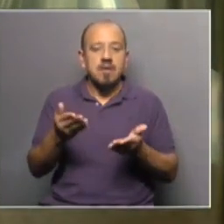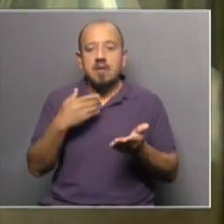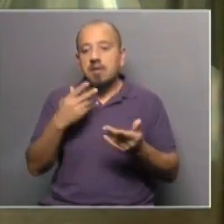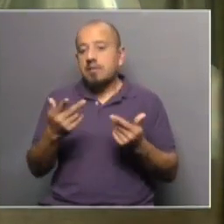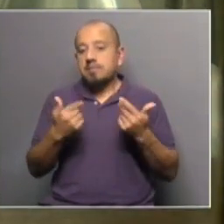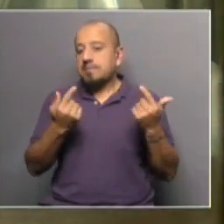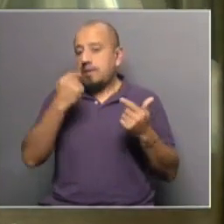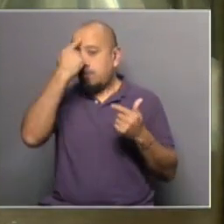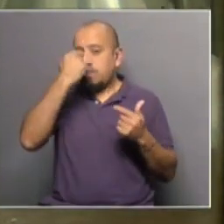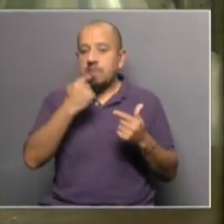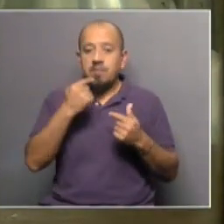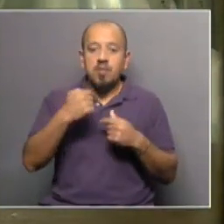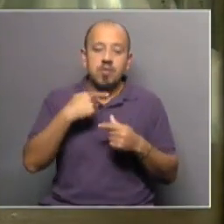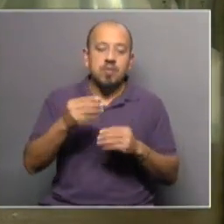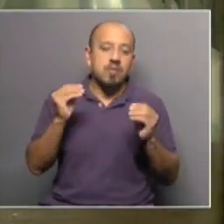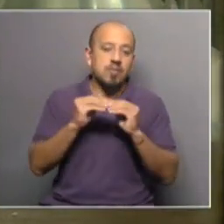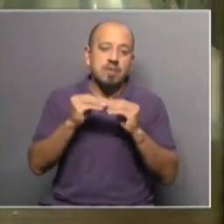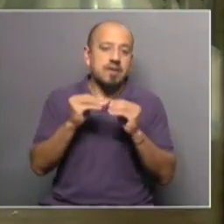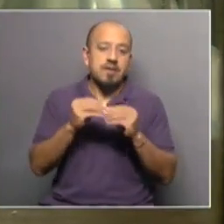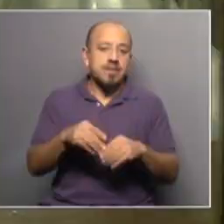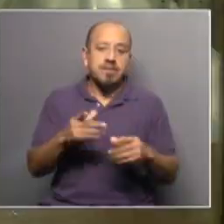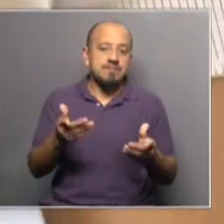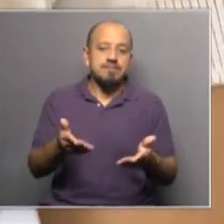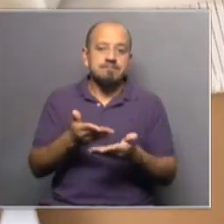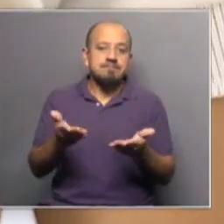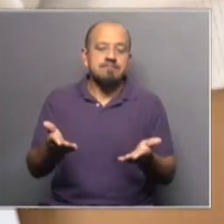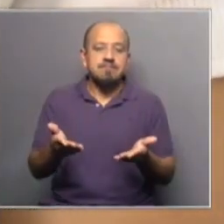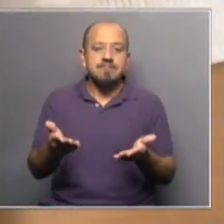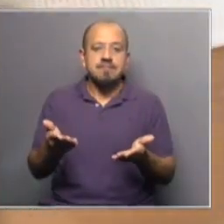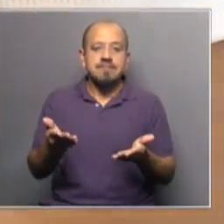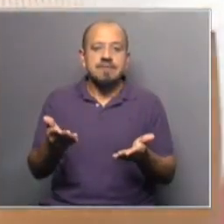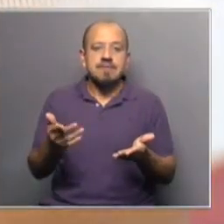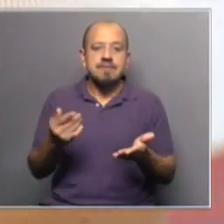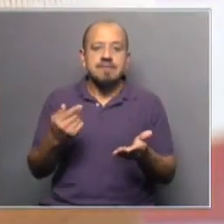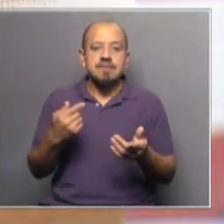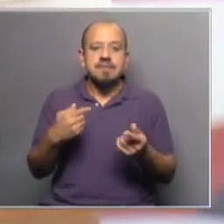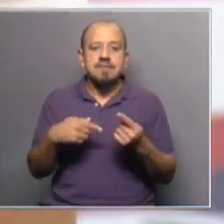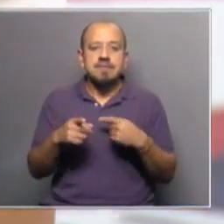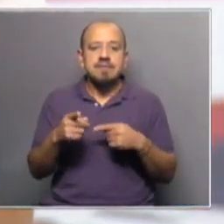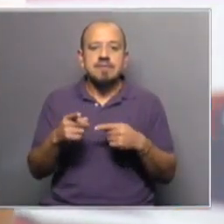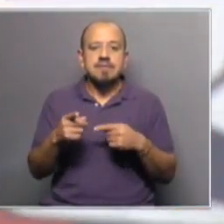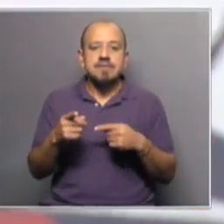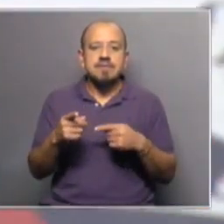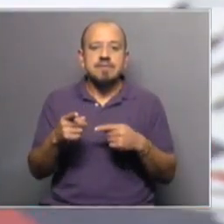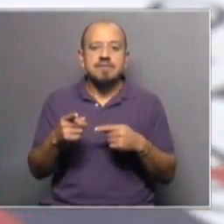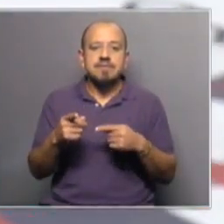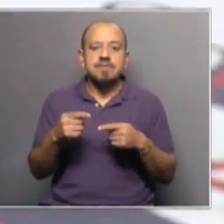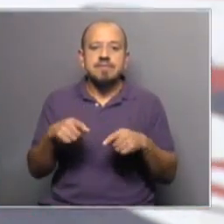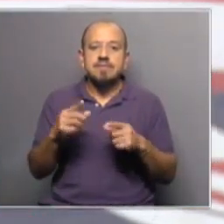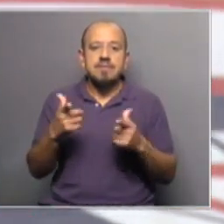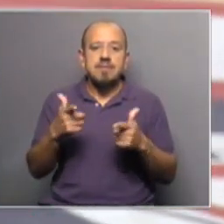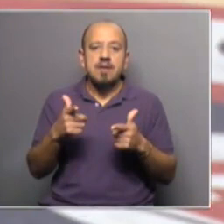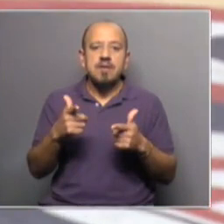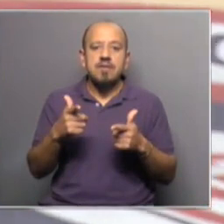ahí, también con mi otro compañero, y no hubo como... Entonces obviamente el ambiente fue raro, porque él no está en el